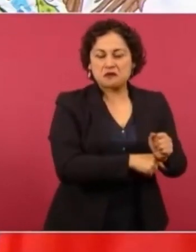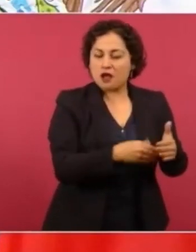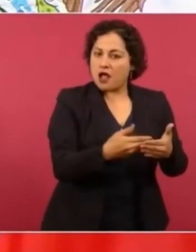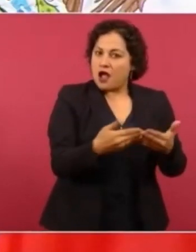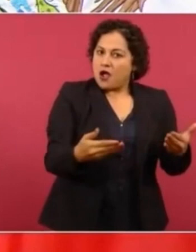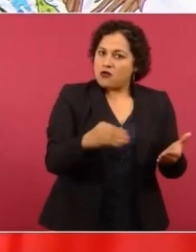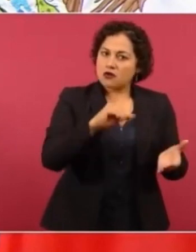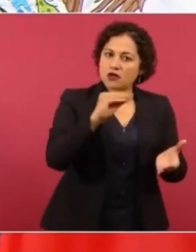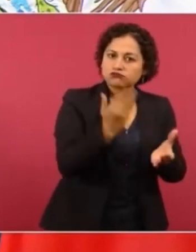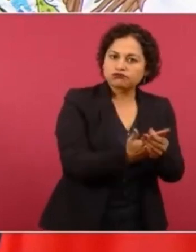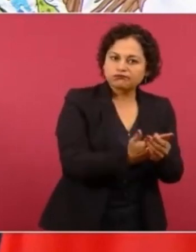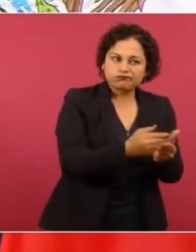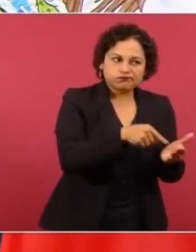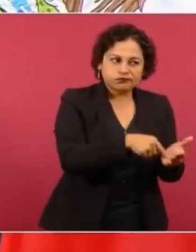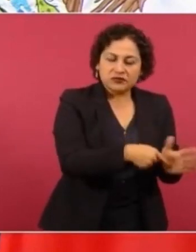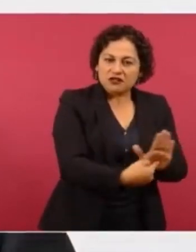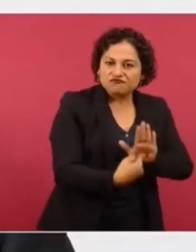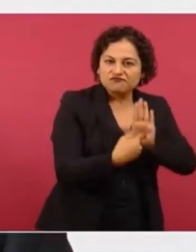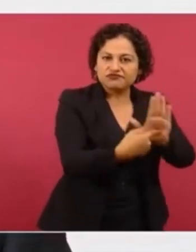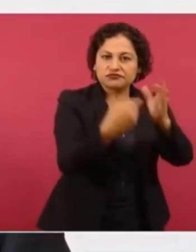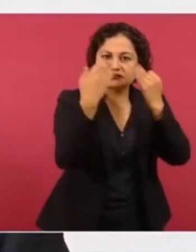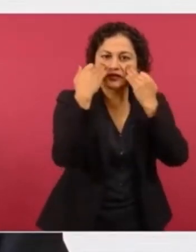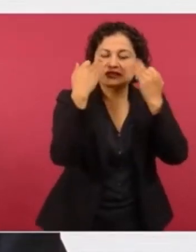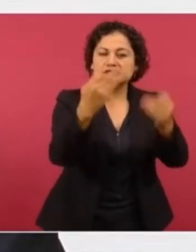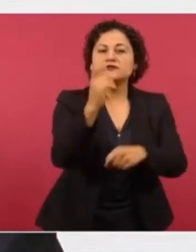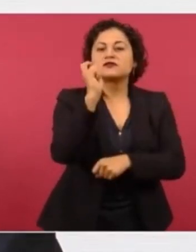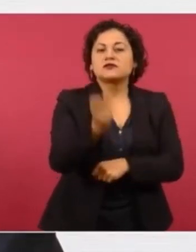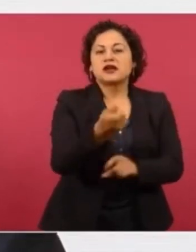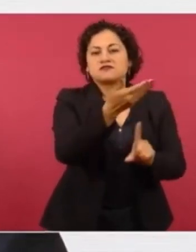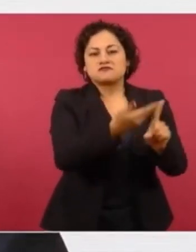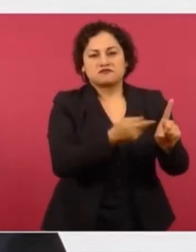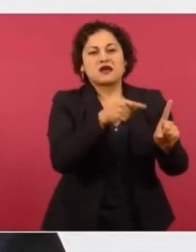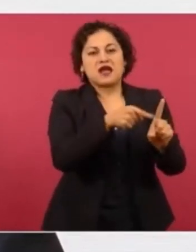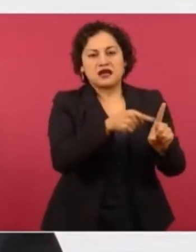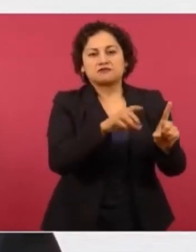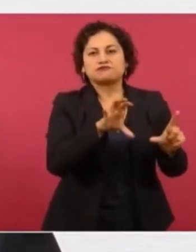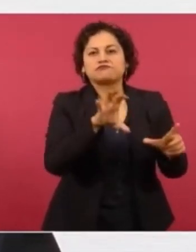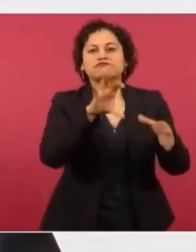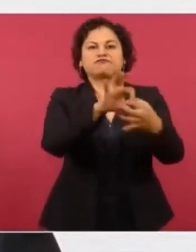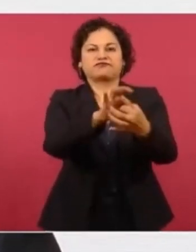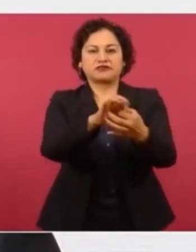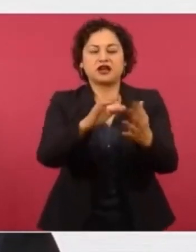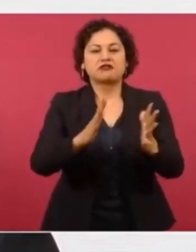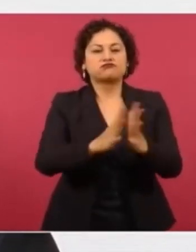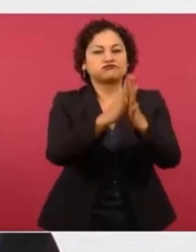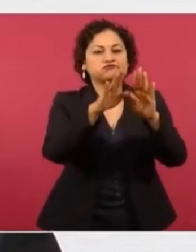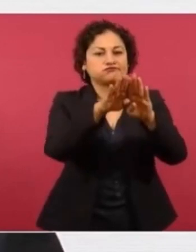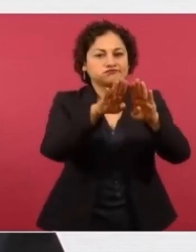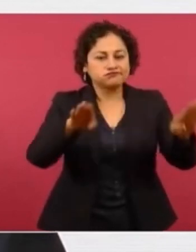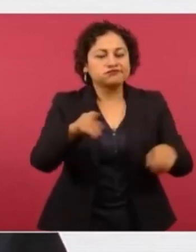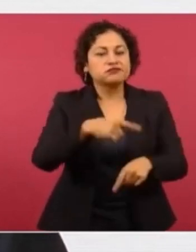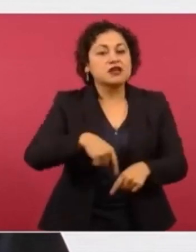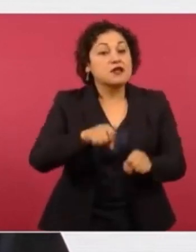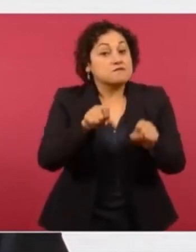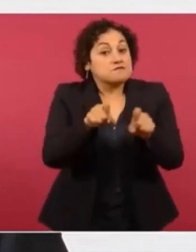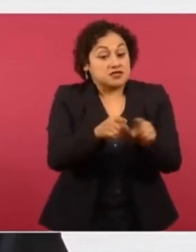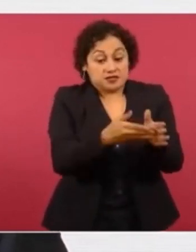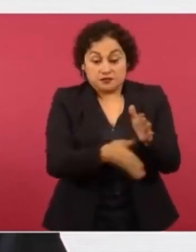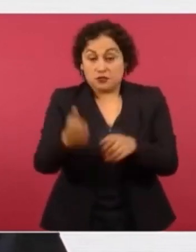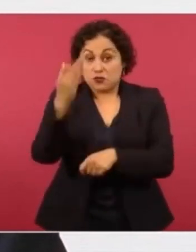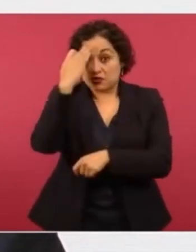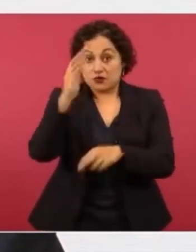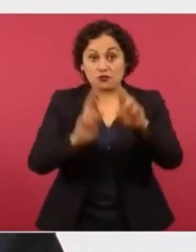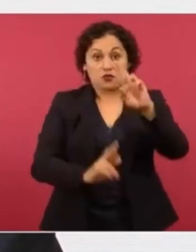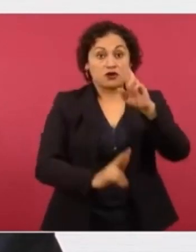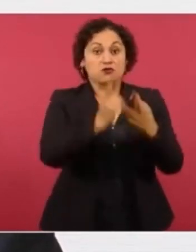inquebrantable por la construcción de nuestra democracia así como del proceso Revolucionario que acabaría con